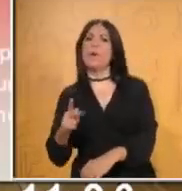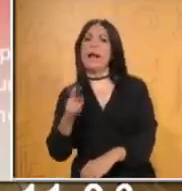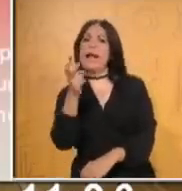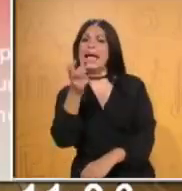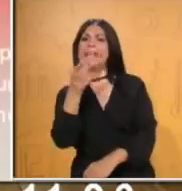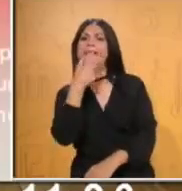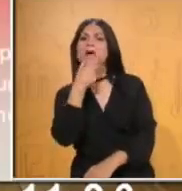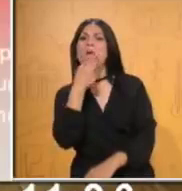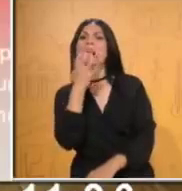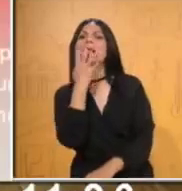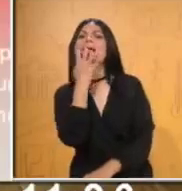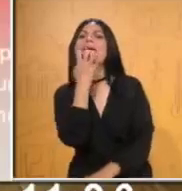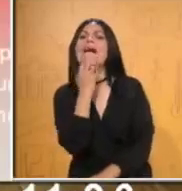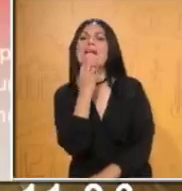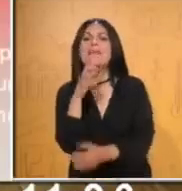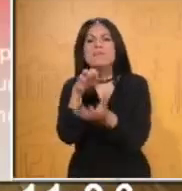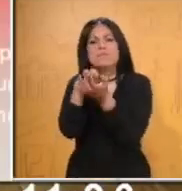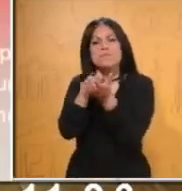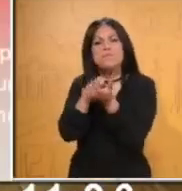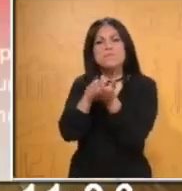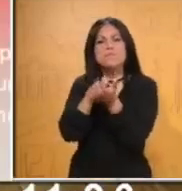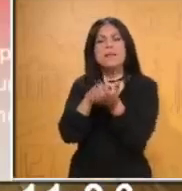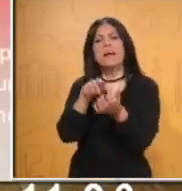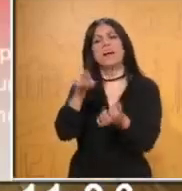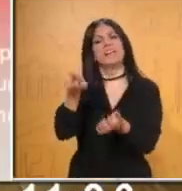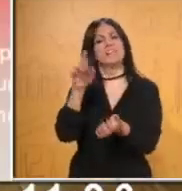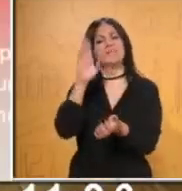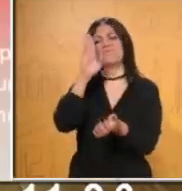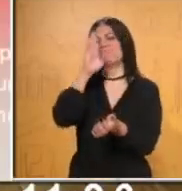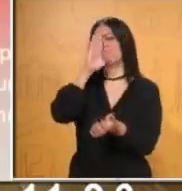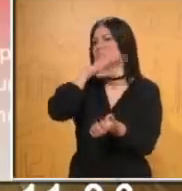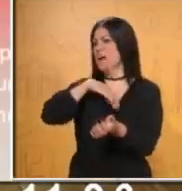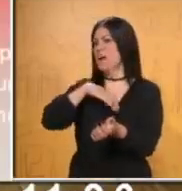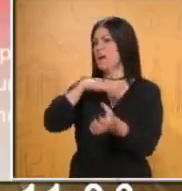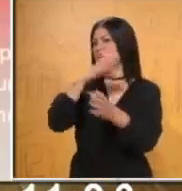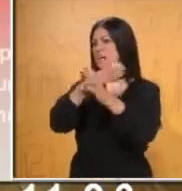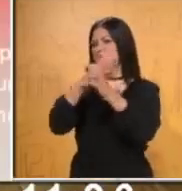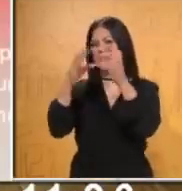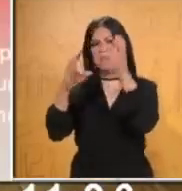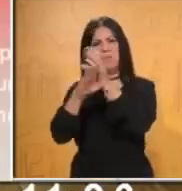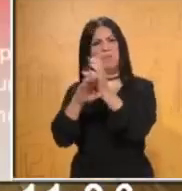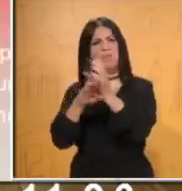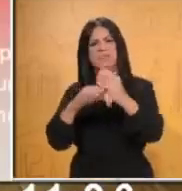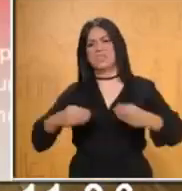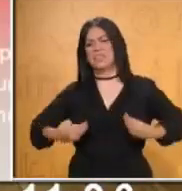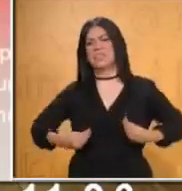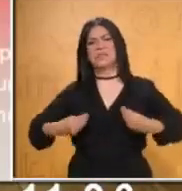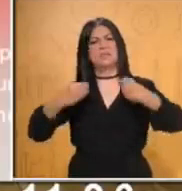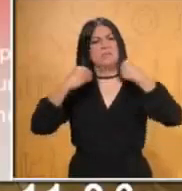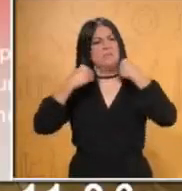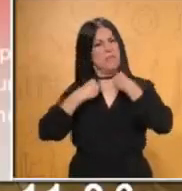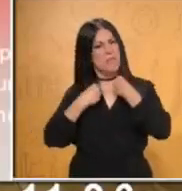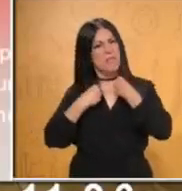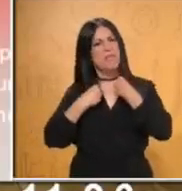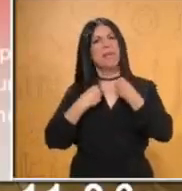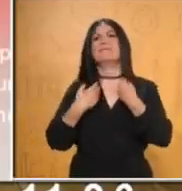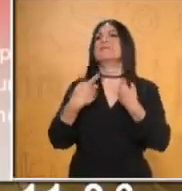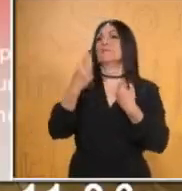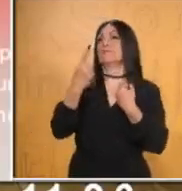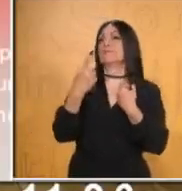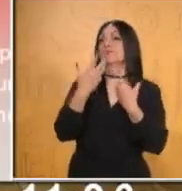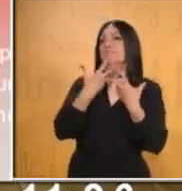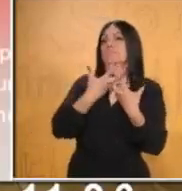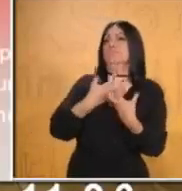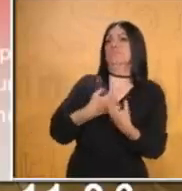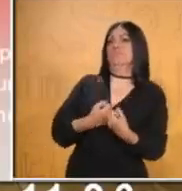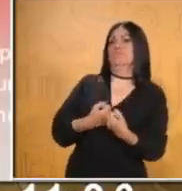últimas consecuencias de su ambición, e incluso juega con él un par de veces, que le perseguían por las calles en un